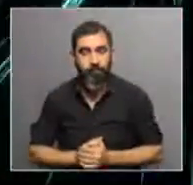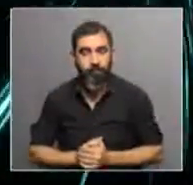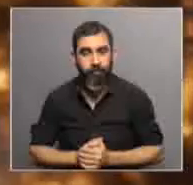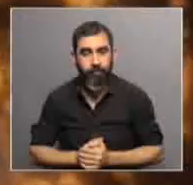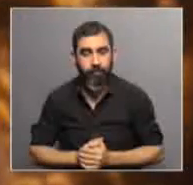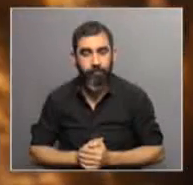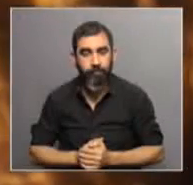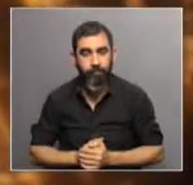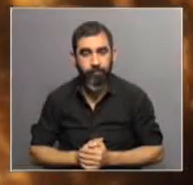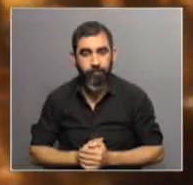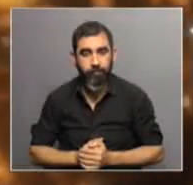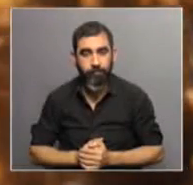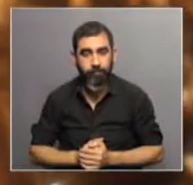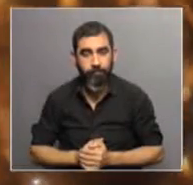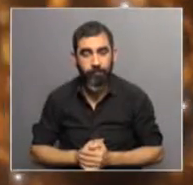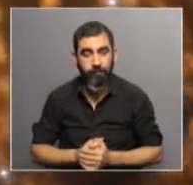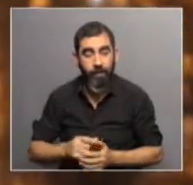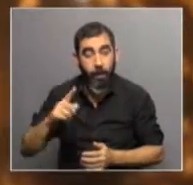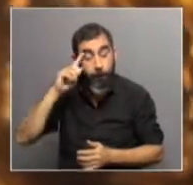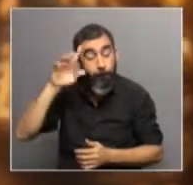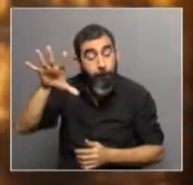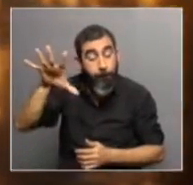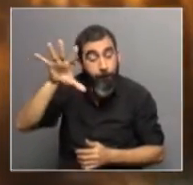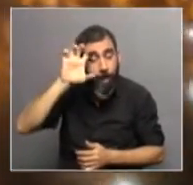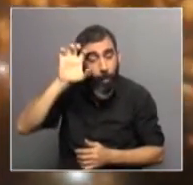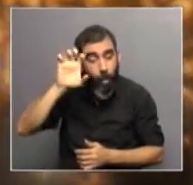Si de alguna manera la memoria